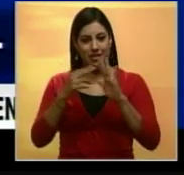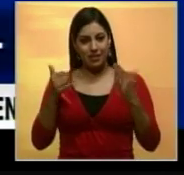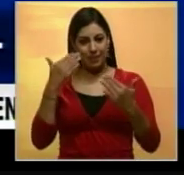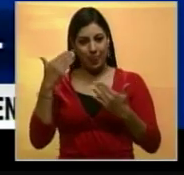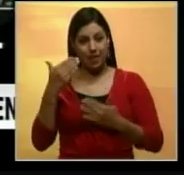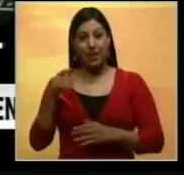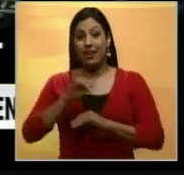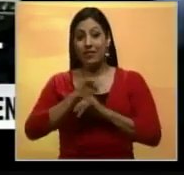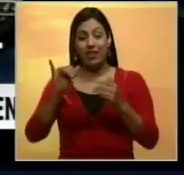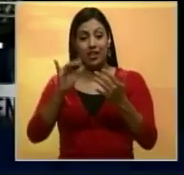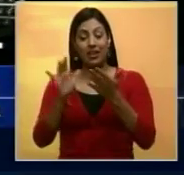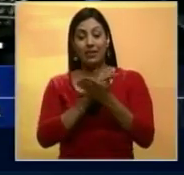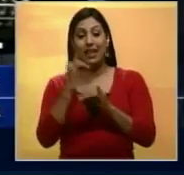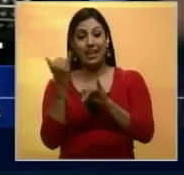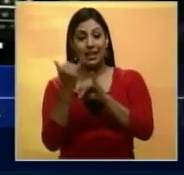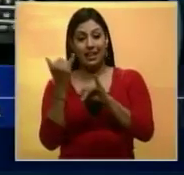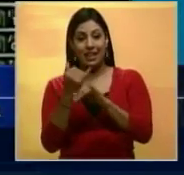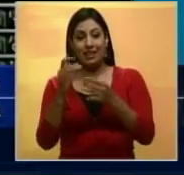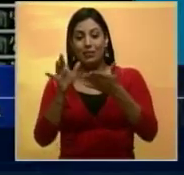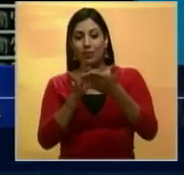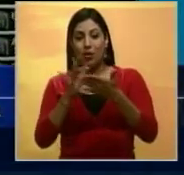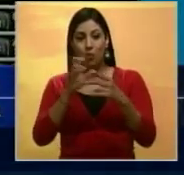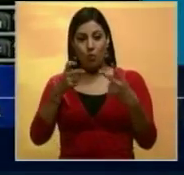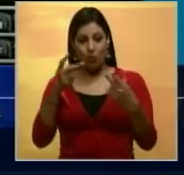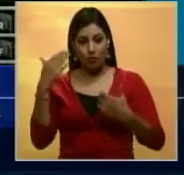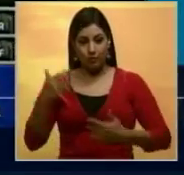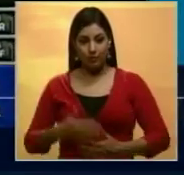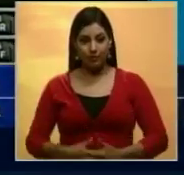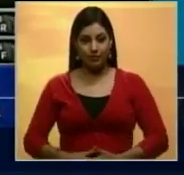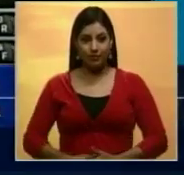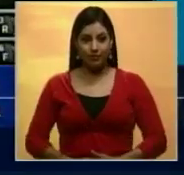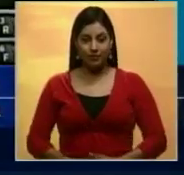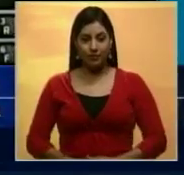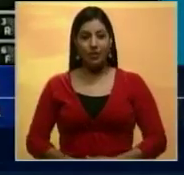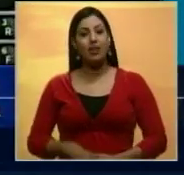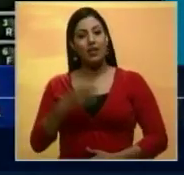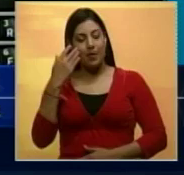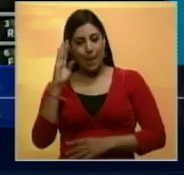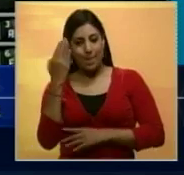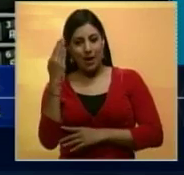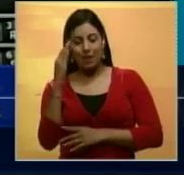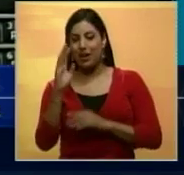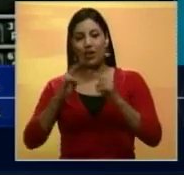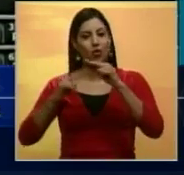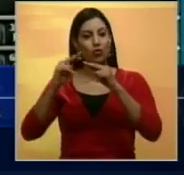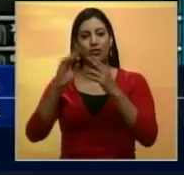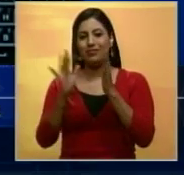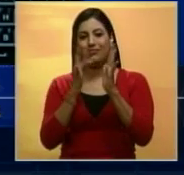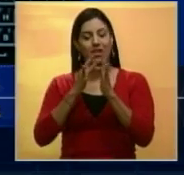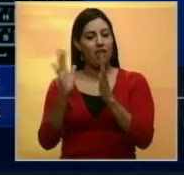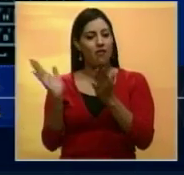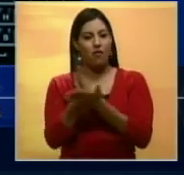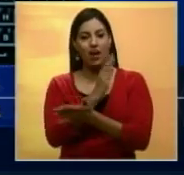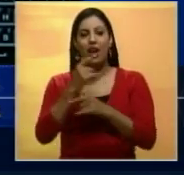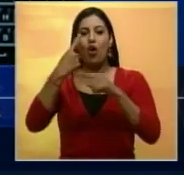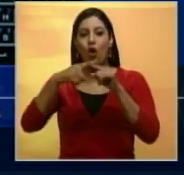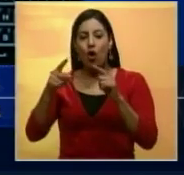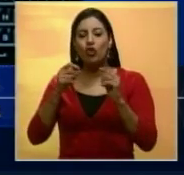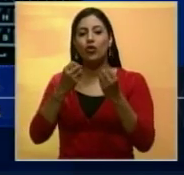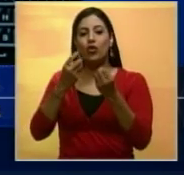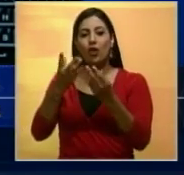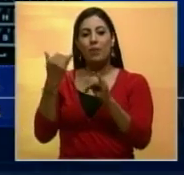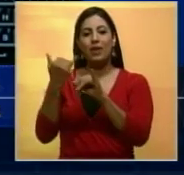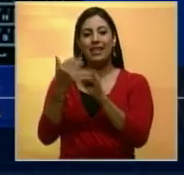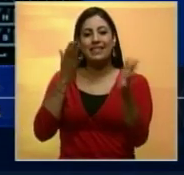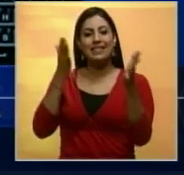Masificó el uso del correo electrónico en dispositivos móviles. BlackBerry dejó de construir dispositivos para dedicarse a proveer